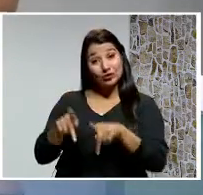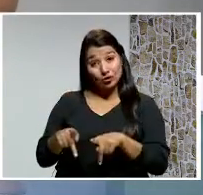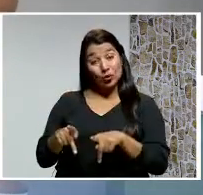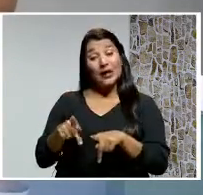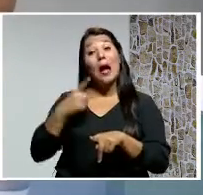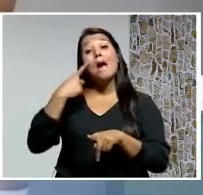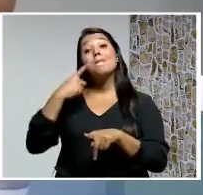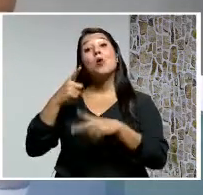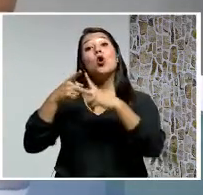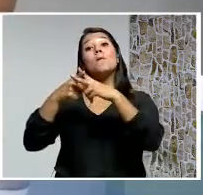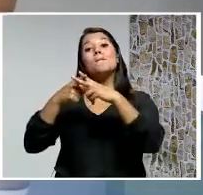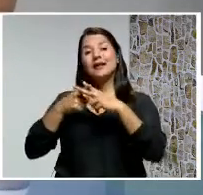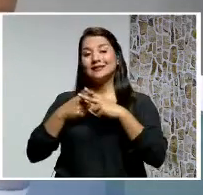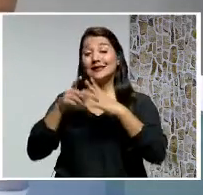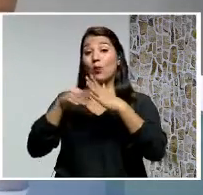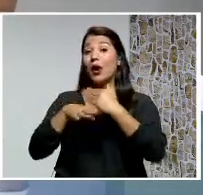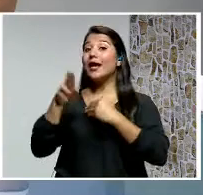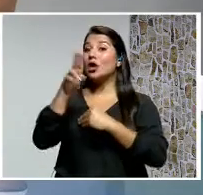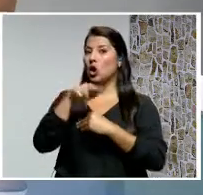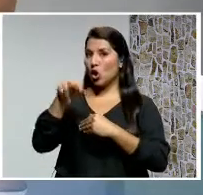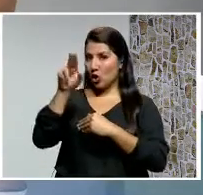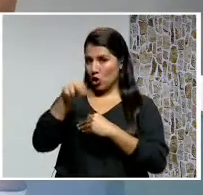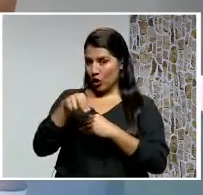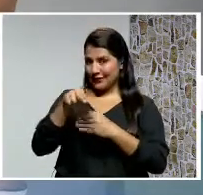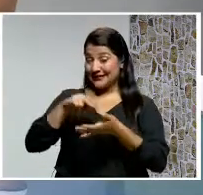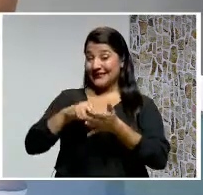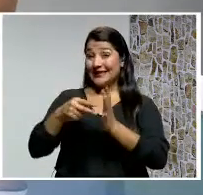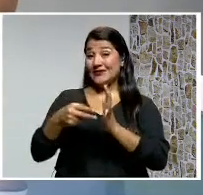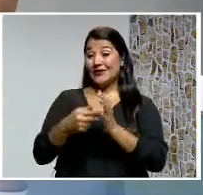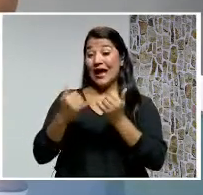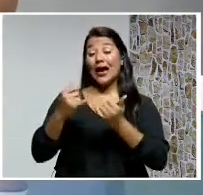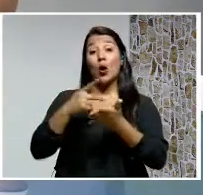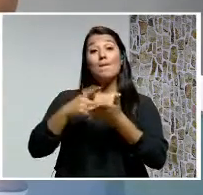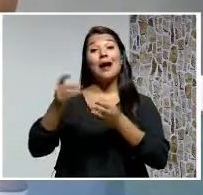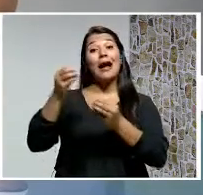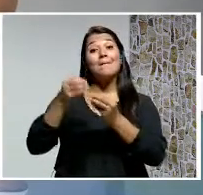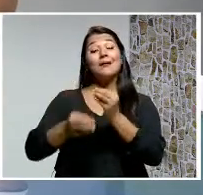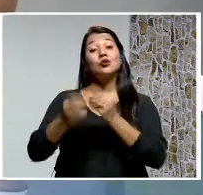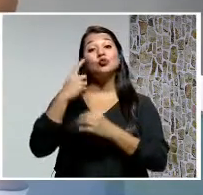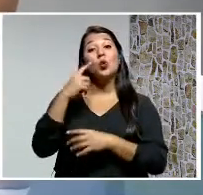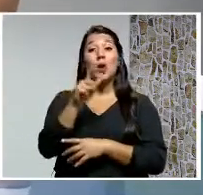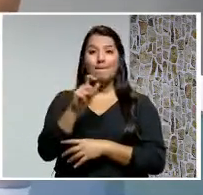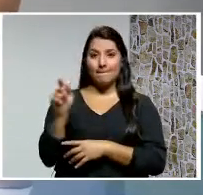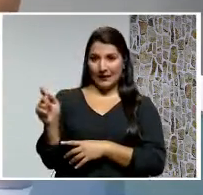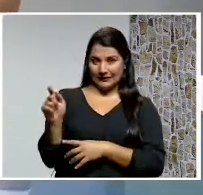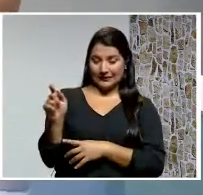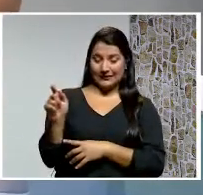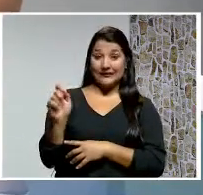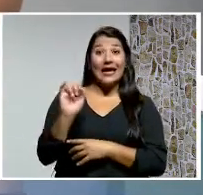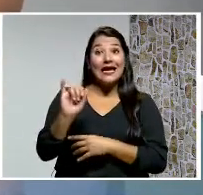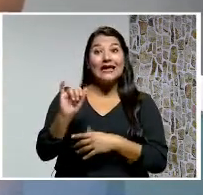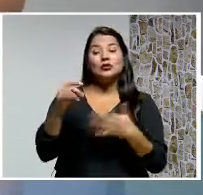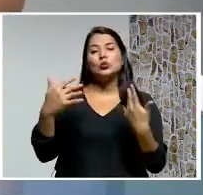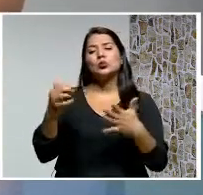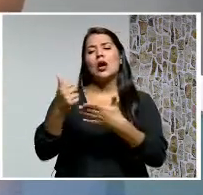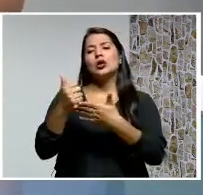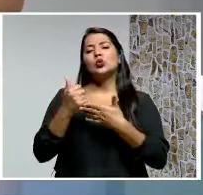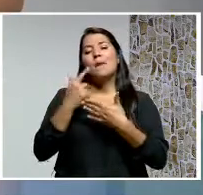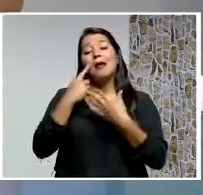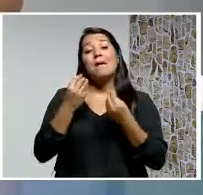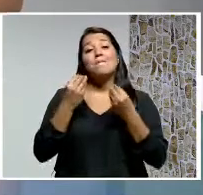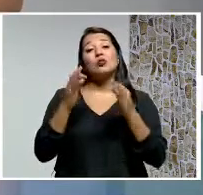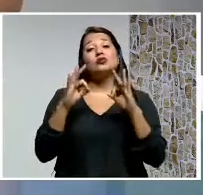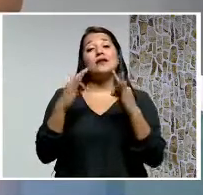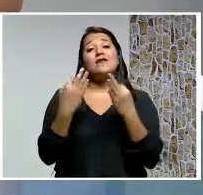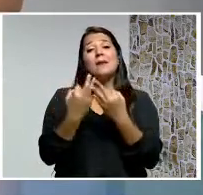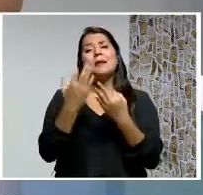créditos van a bajar. Y esto es un gran alivio para muchas familias que están ahogadas en deudas